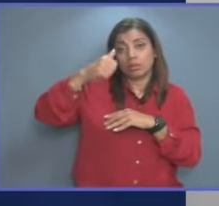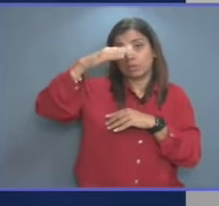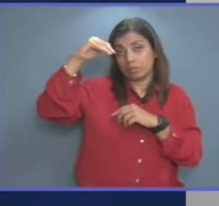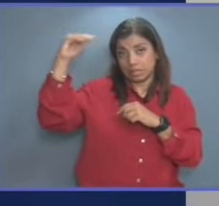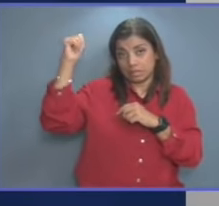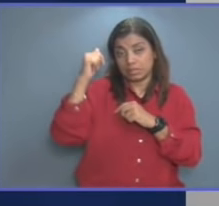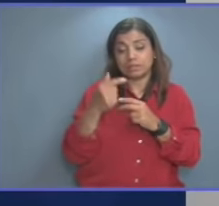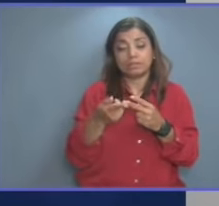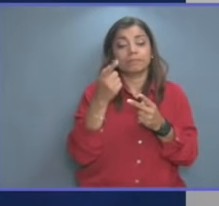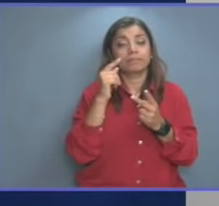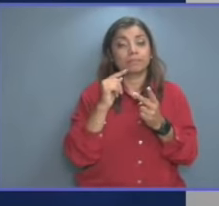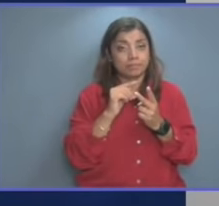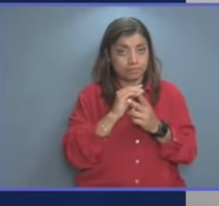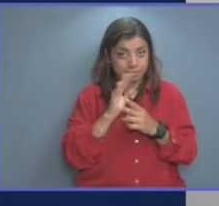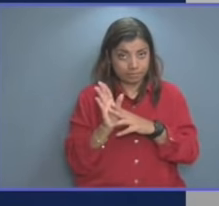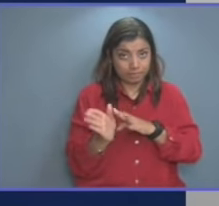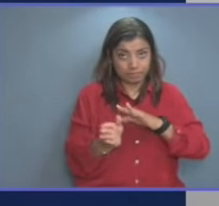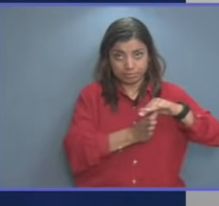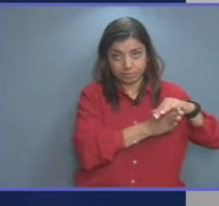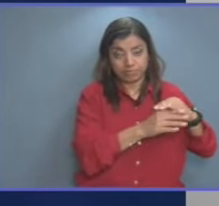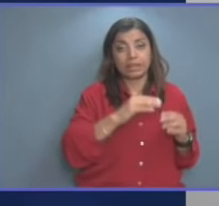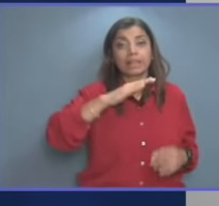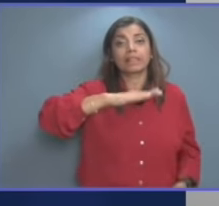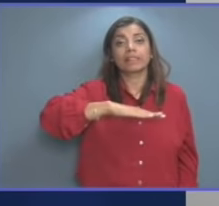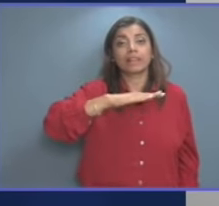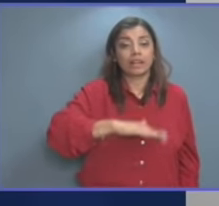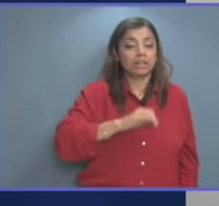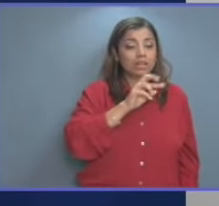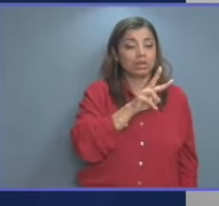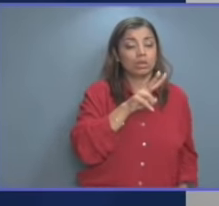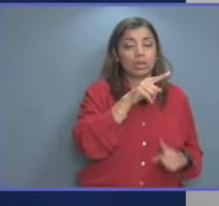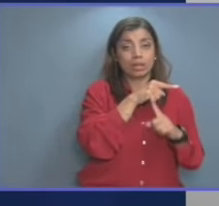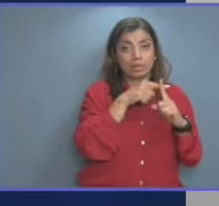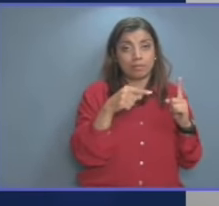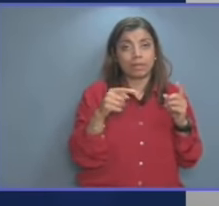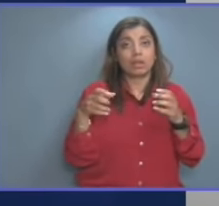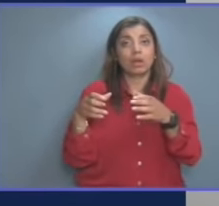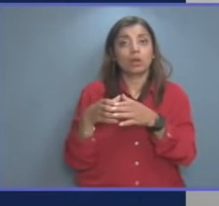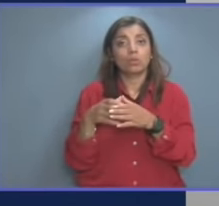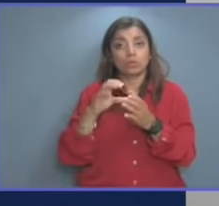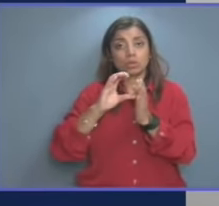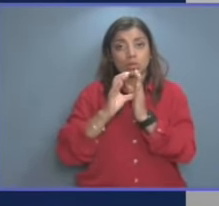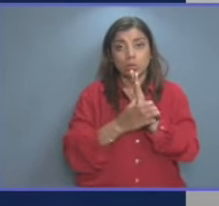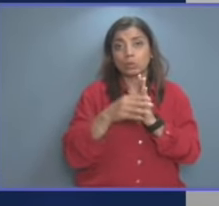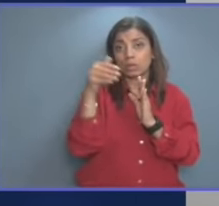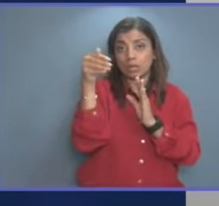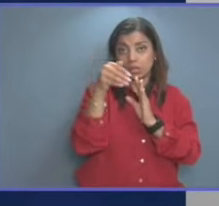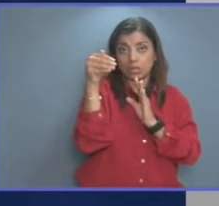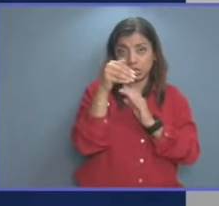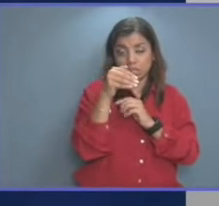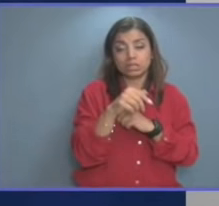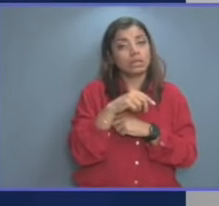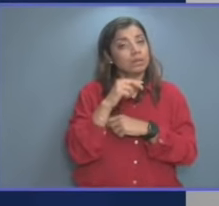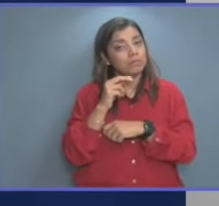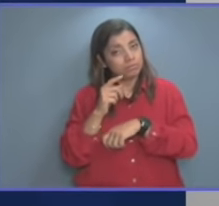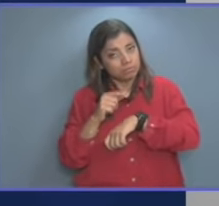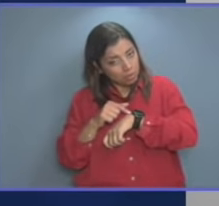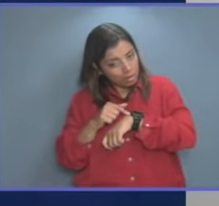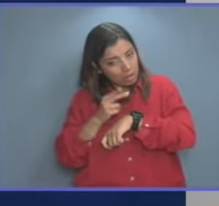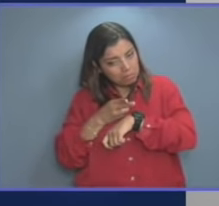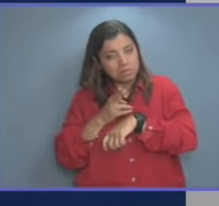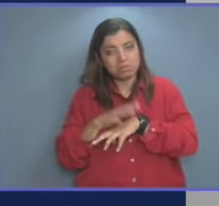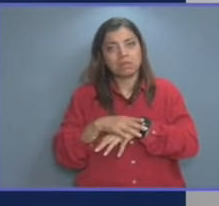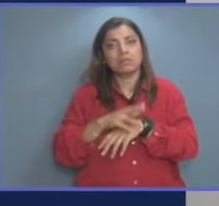por otra parte en horas de la tarde a las 12 y 30 se espera la comisión de cultura y educación y a esa misma hora a